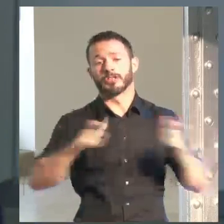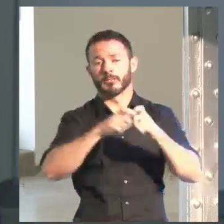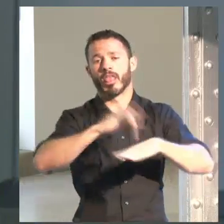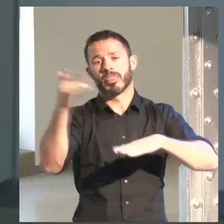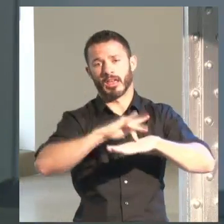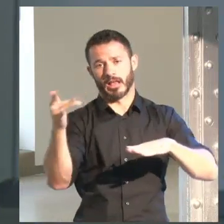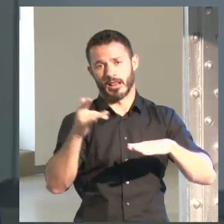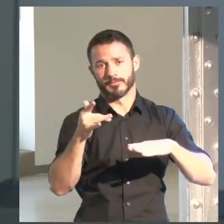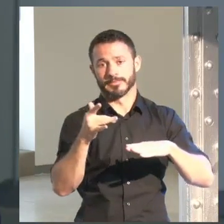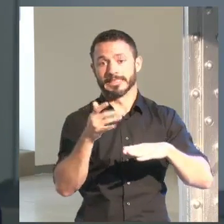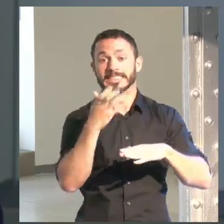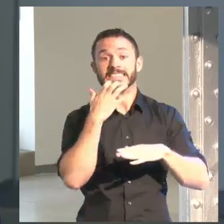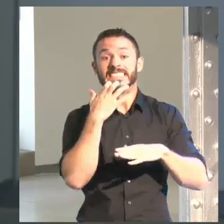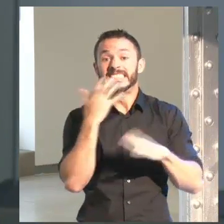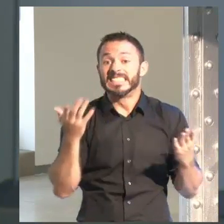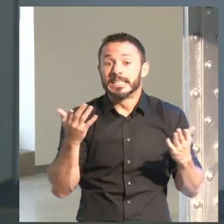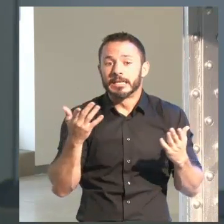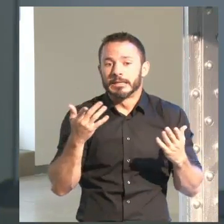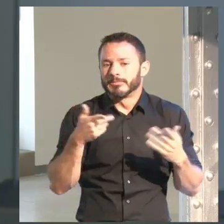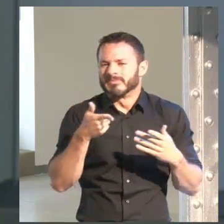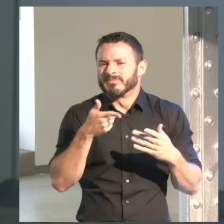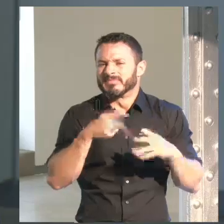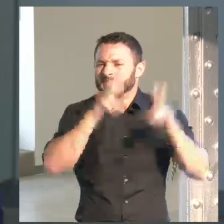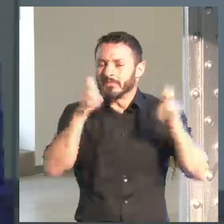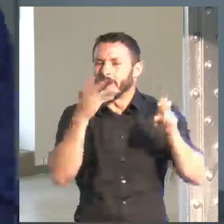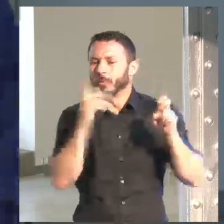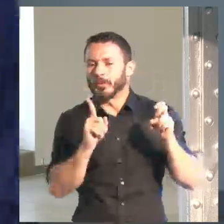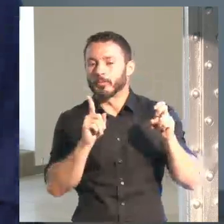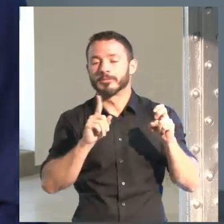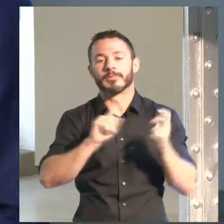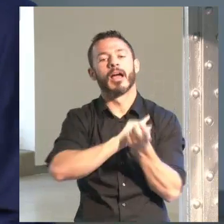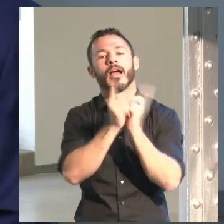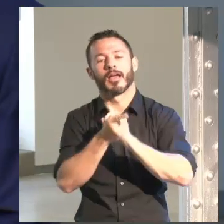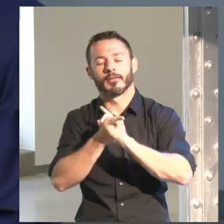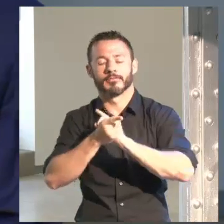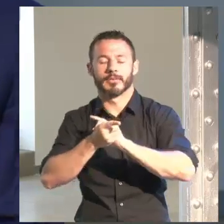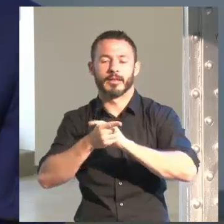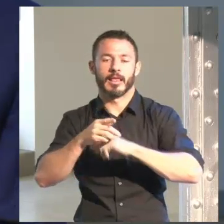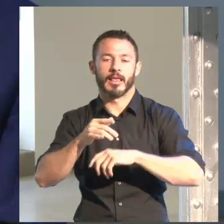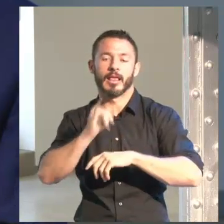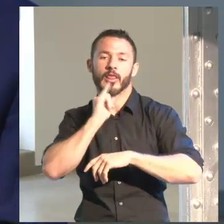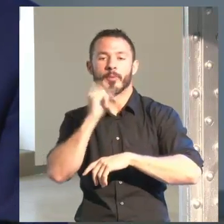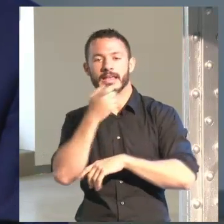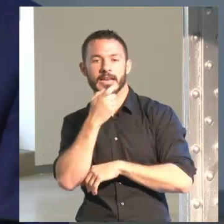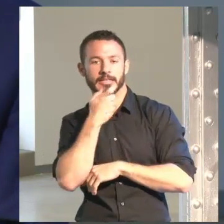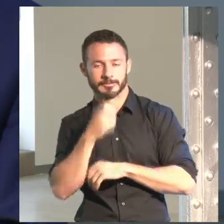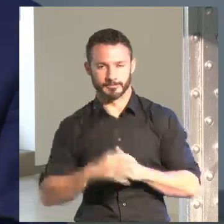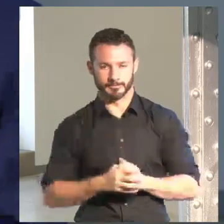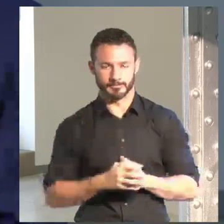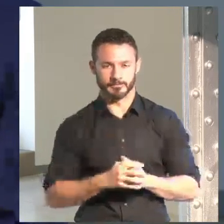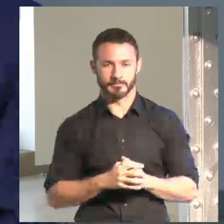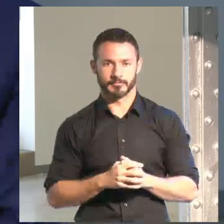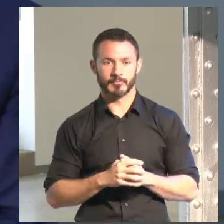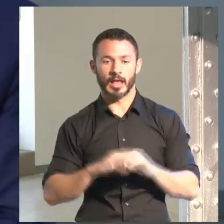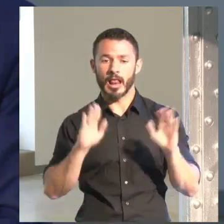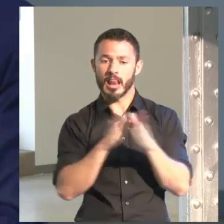no supiera de qué iba la fiesta, ponerlo en inglés también, level playing field. El libro trata de abordar lo